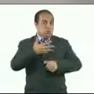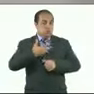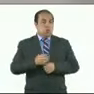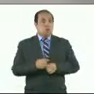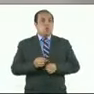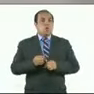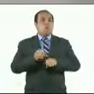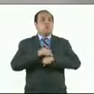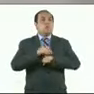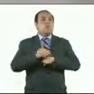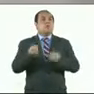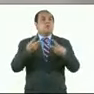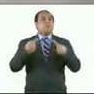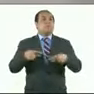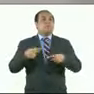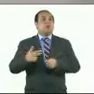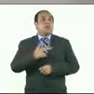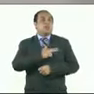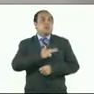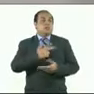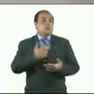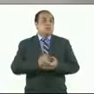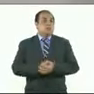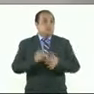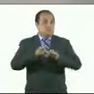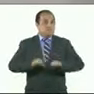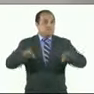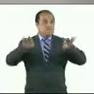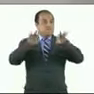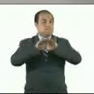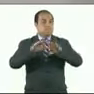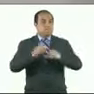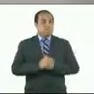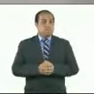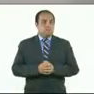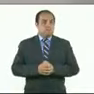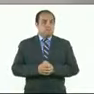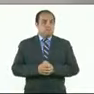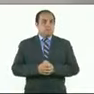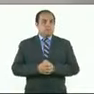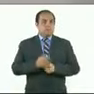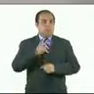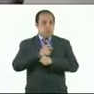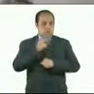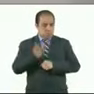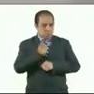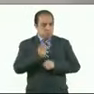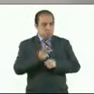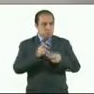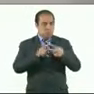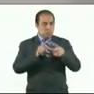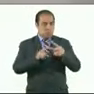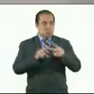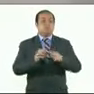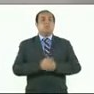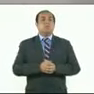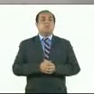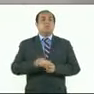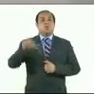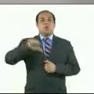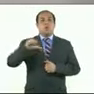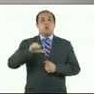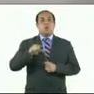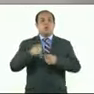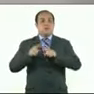número de heridos? Y lo más importante, bueno, ya de la segunda pregunta de corrido. Hoy